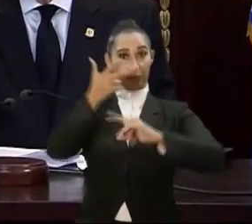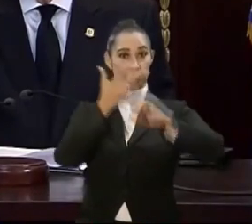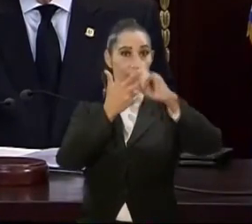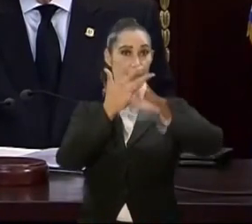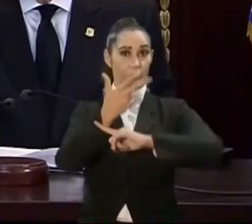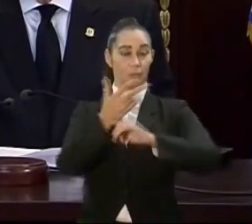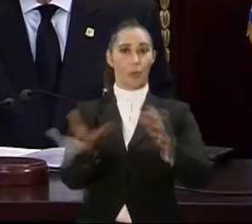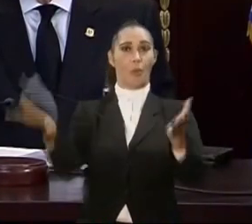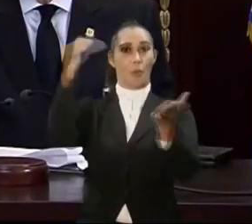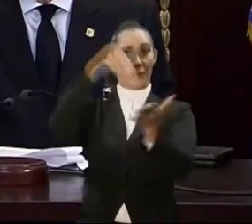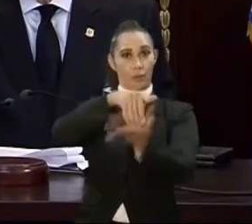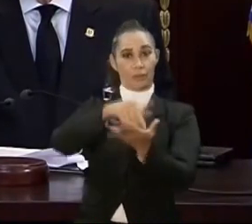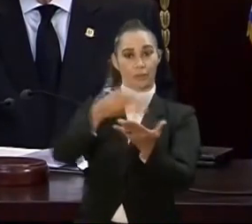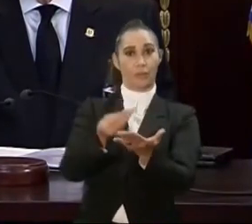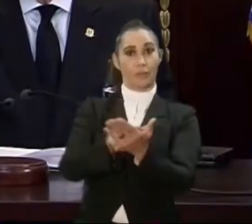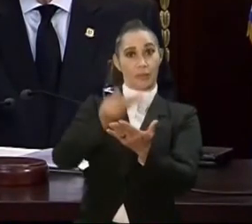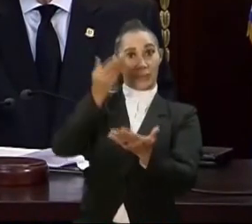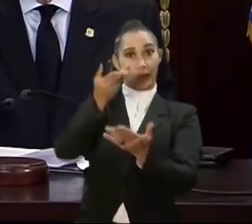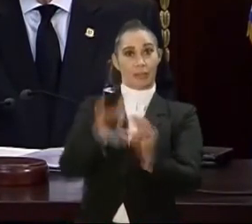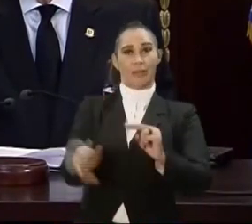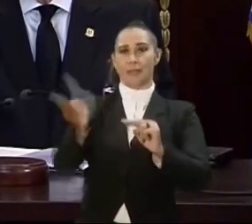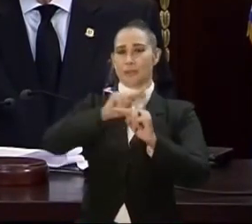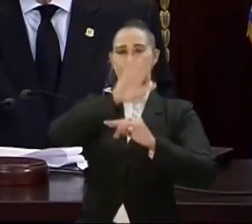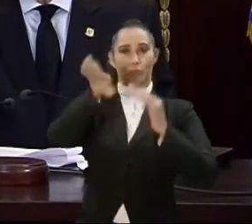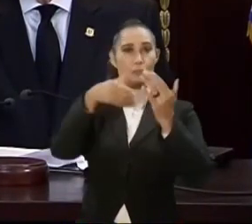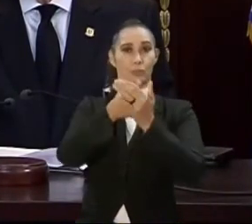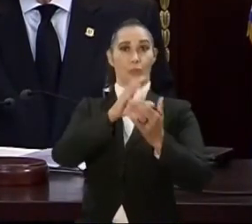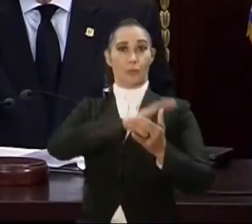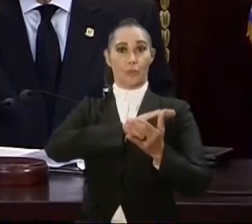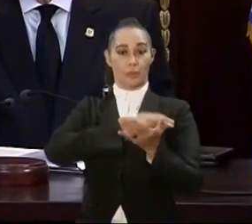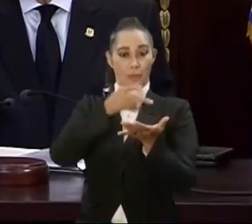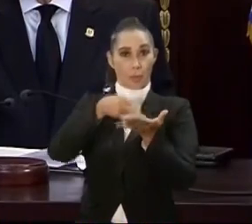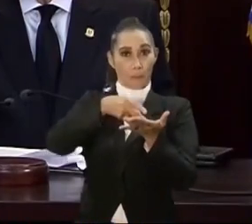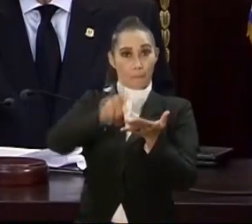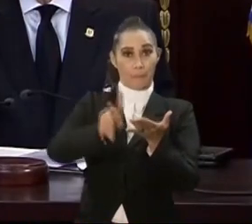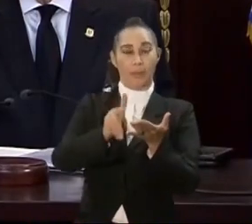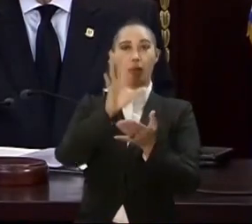trimestre volverán a aumentarse hasta que todos los policías cobren